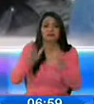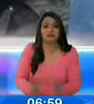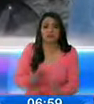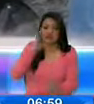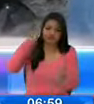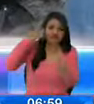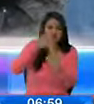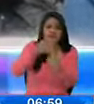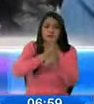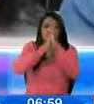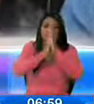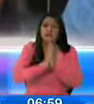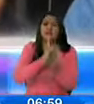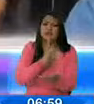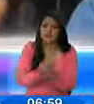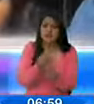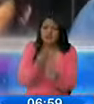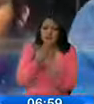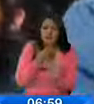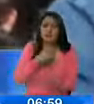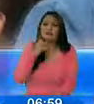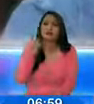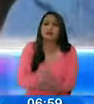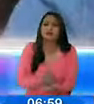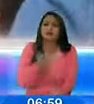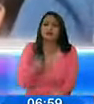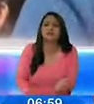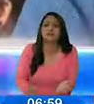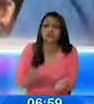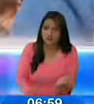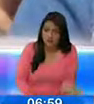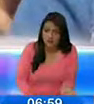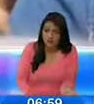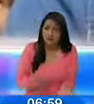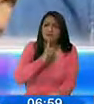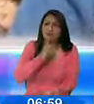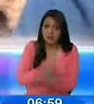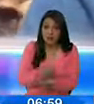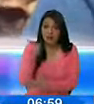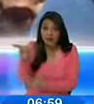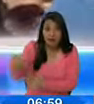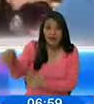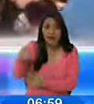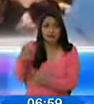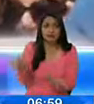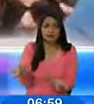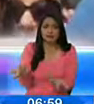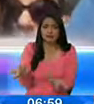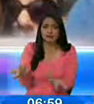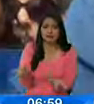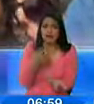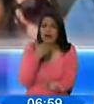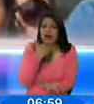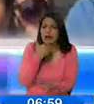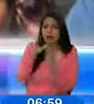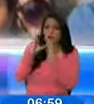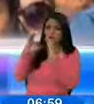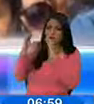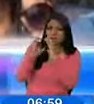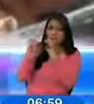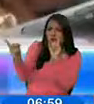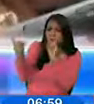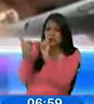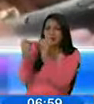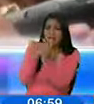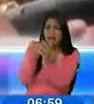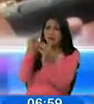Que nos diga la verdad, que nos diga si de verdad, realmente, ¿hay alguna conversación o